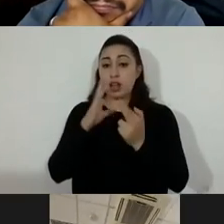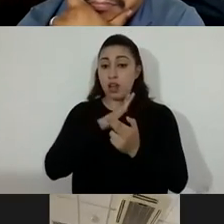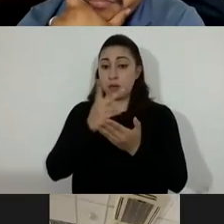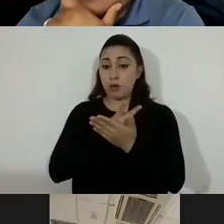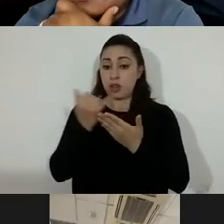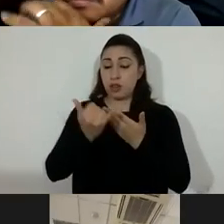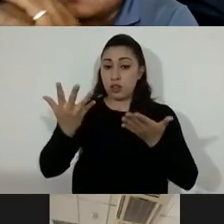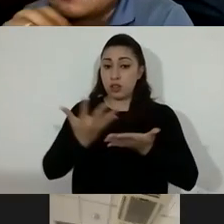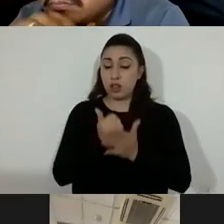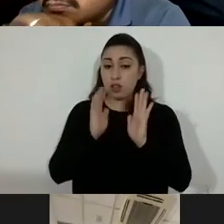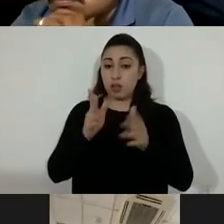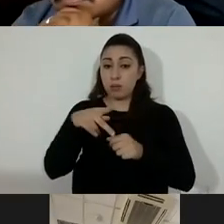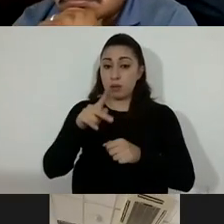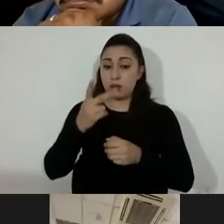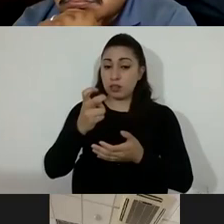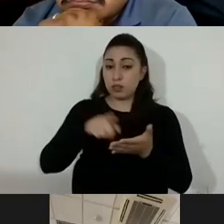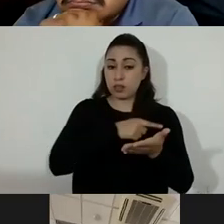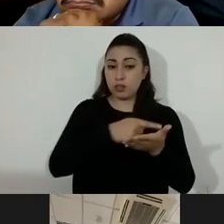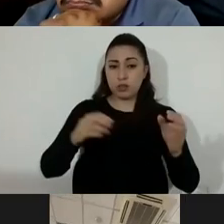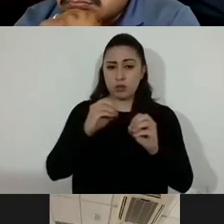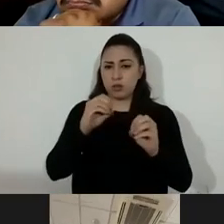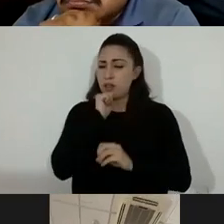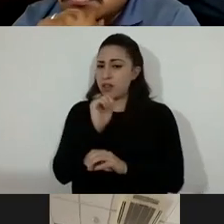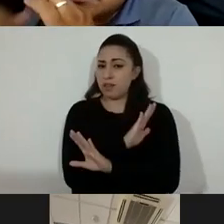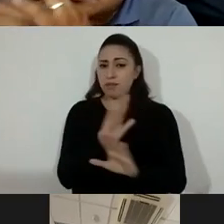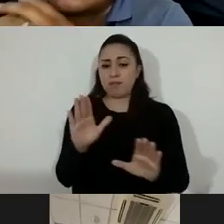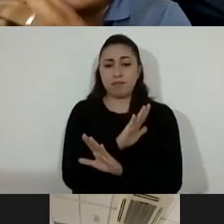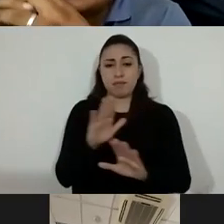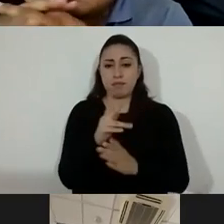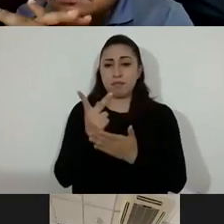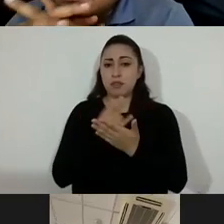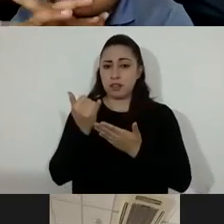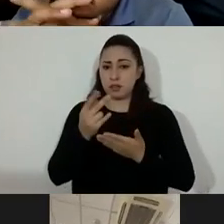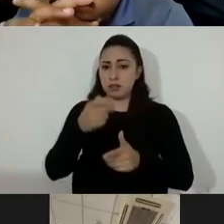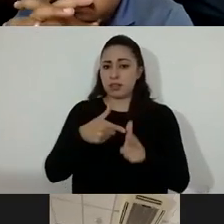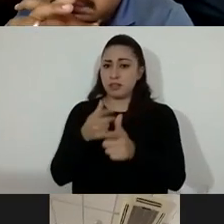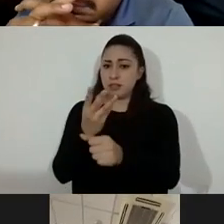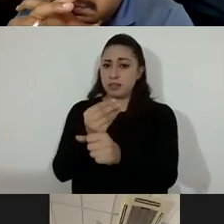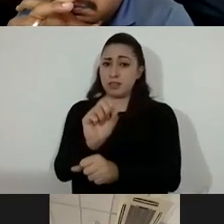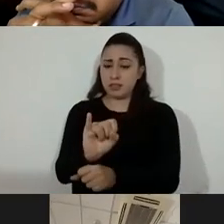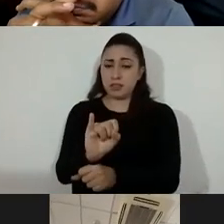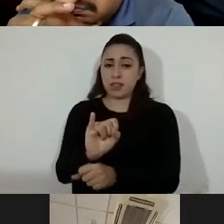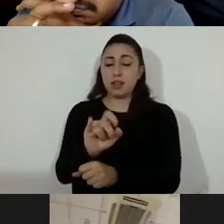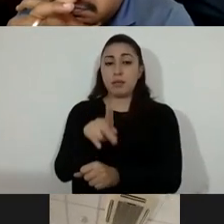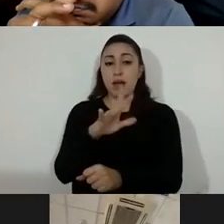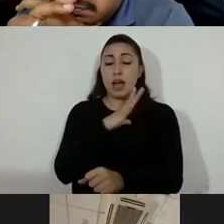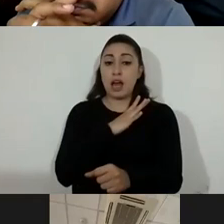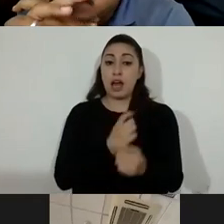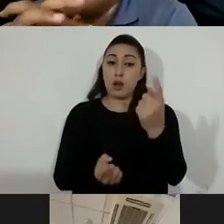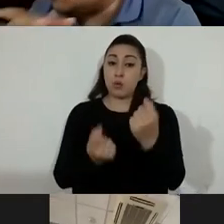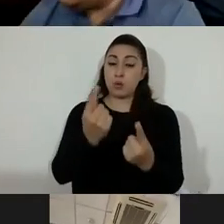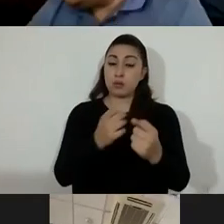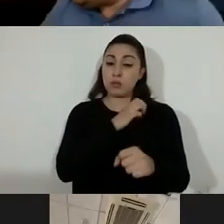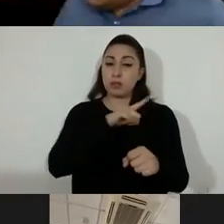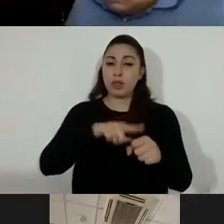ganadores y que no se van a cancelar por ningún motivo, sino que se van a llevar a cabo. y únicamente donde hay algunas particularidades